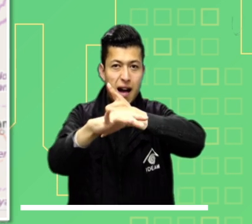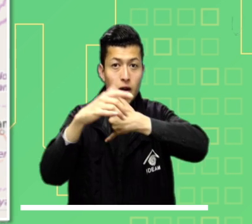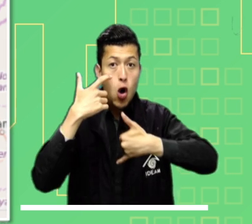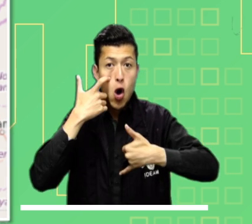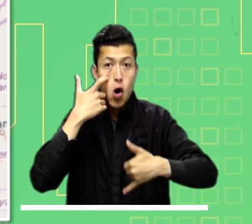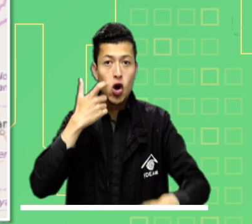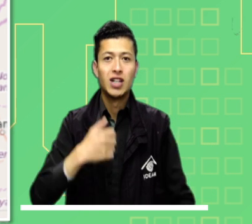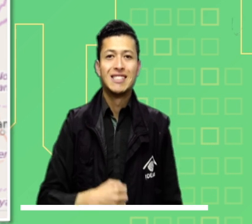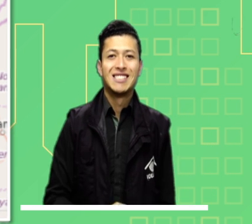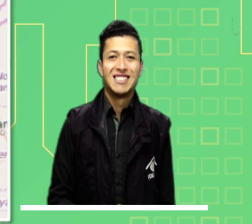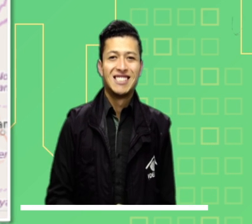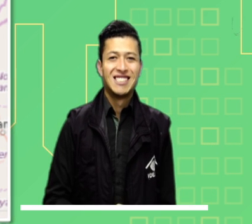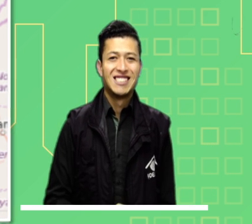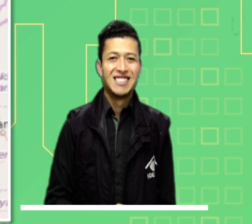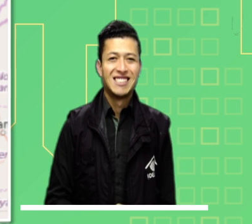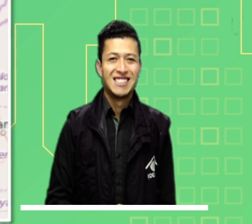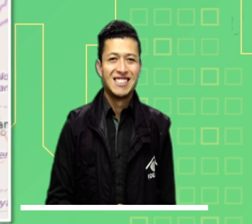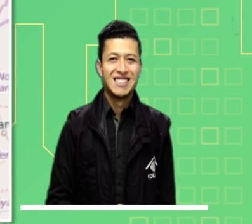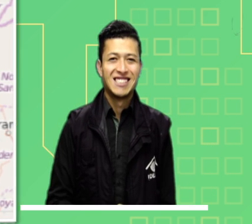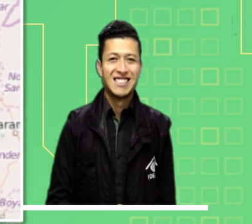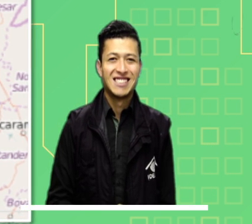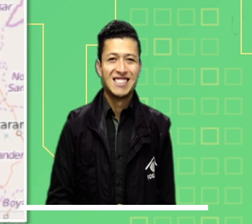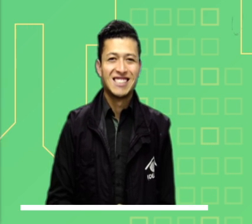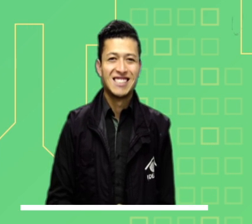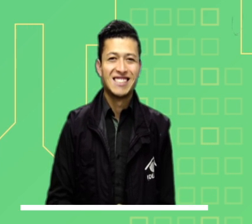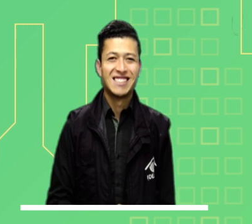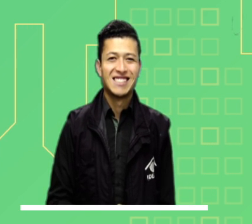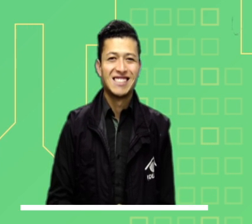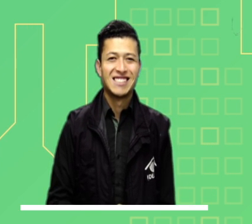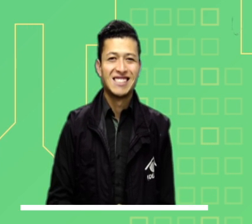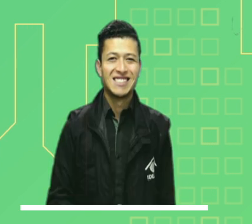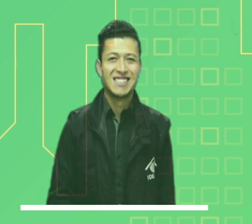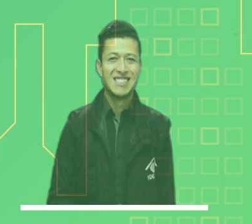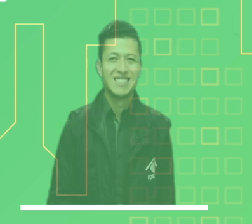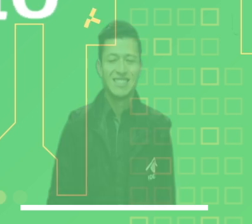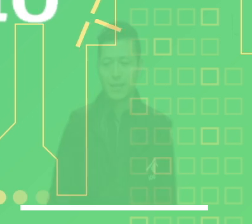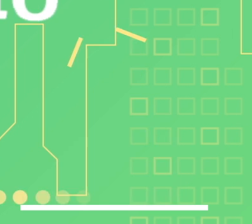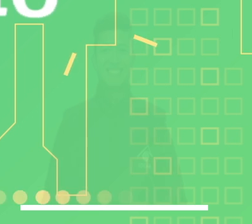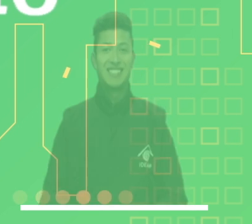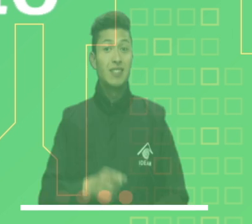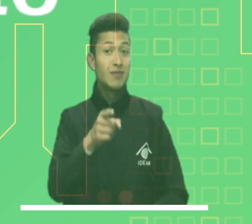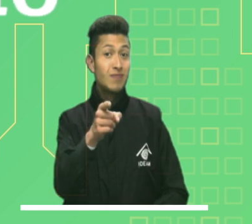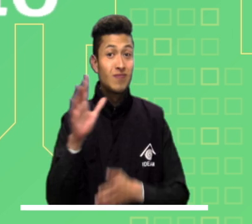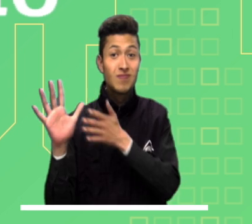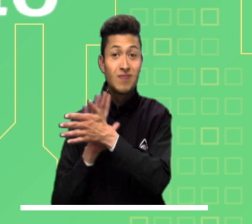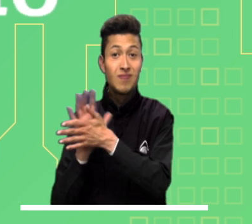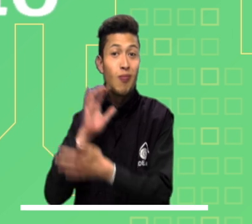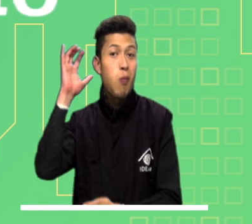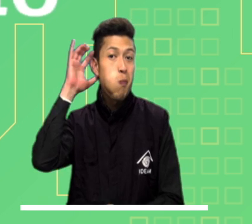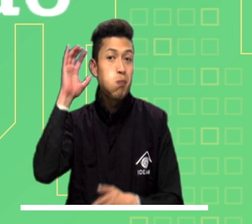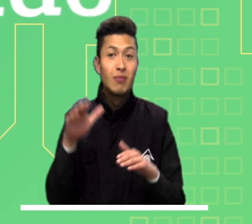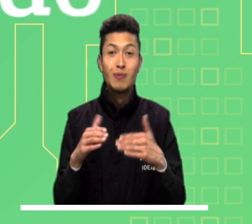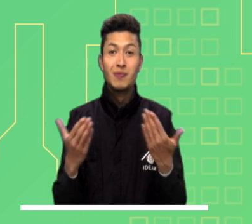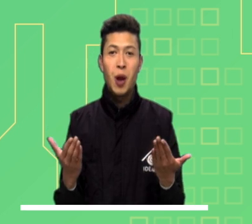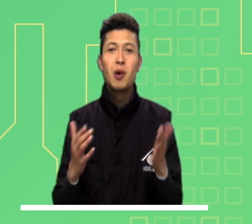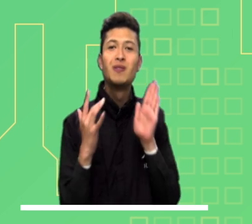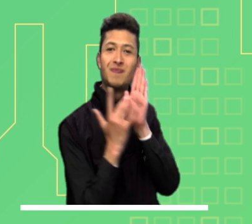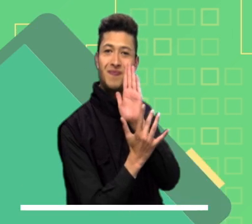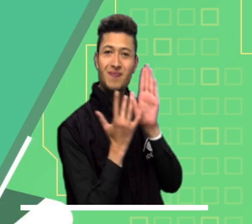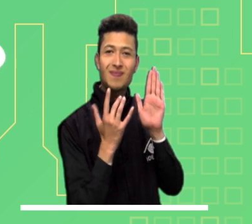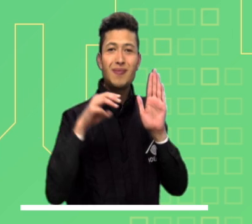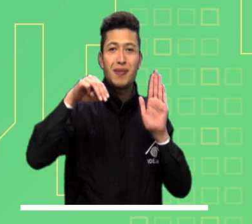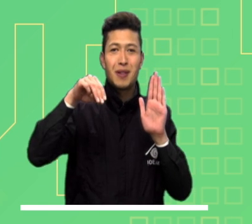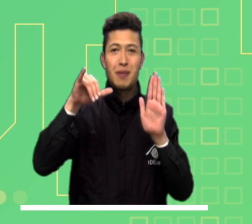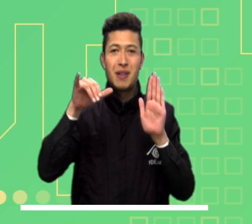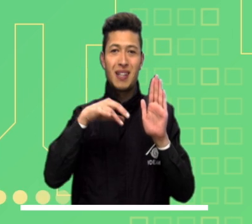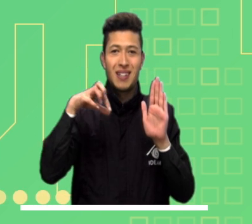finalizar, se mantiene la alerta naranja por lluvias en el Océano Pacífico. Manténgase bien informado y en tiempo real a